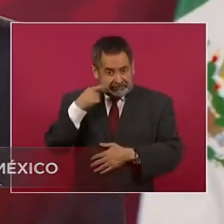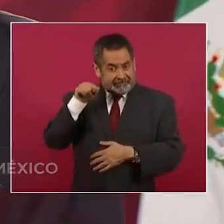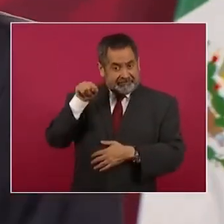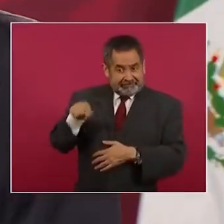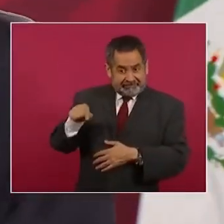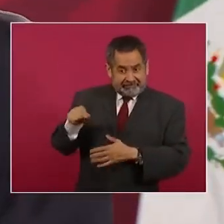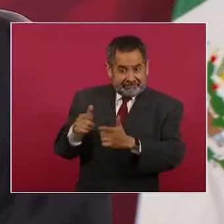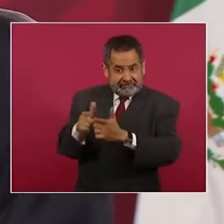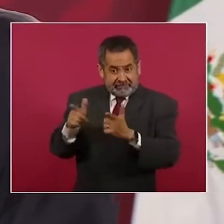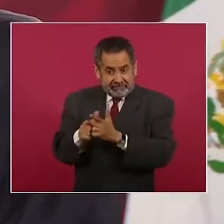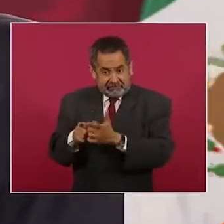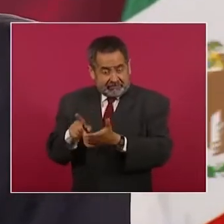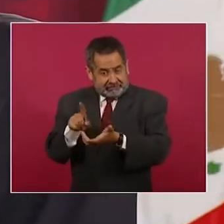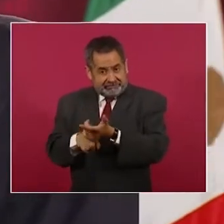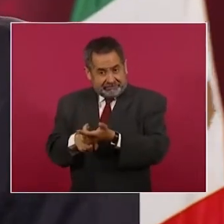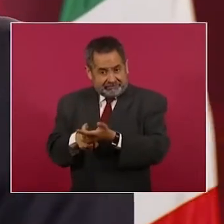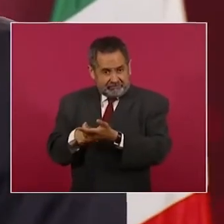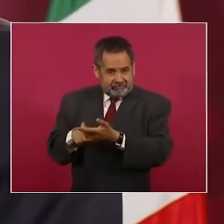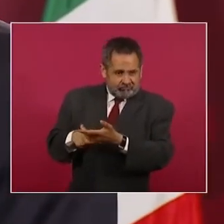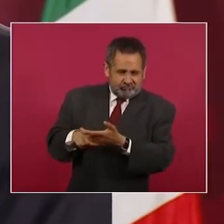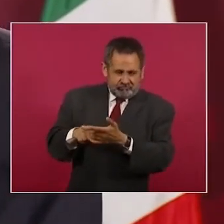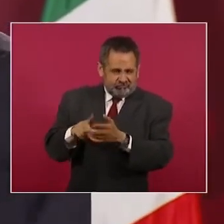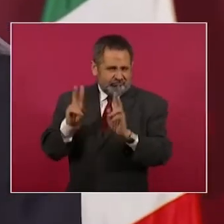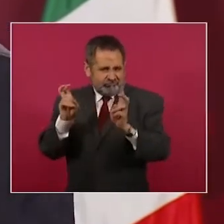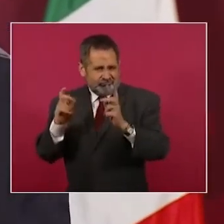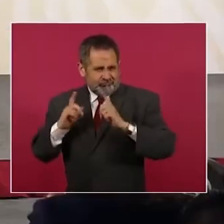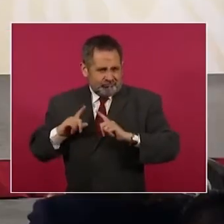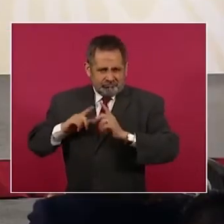estaba infiltrado